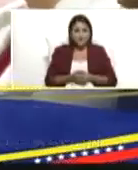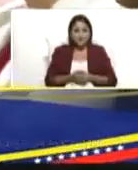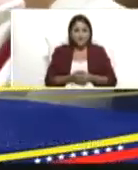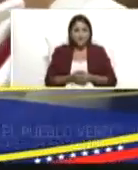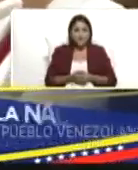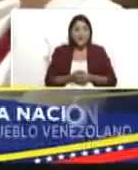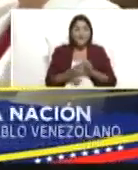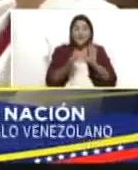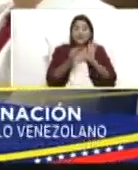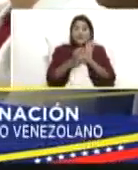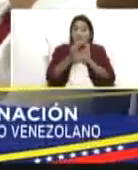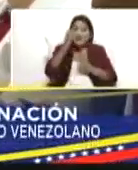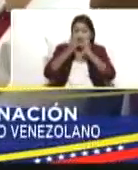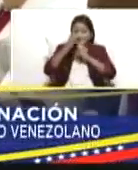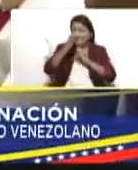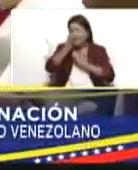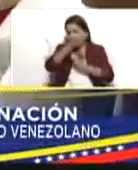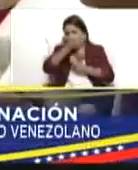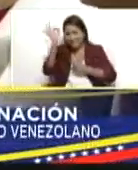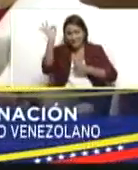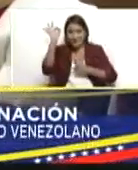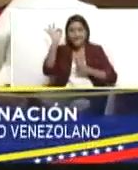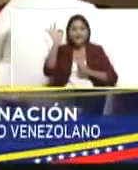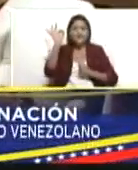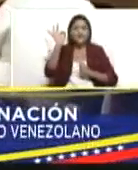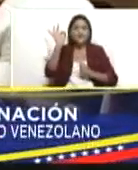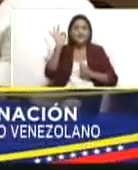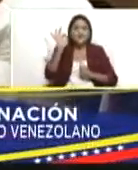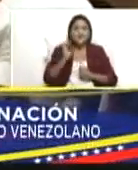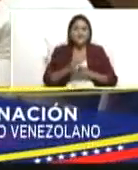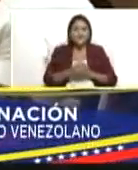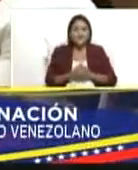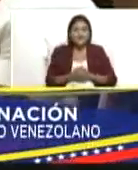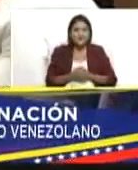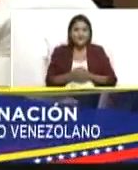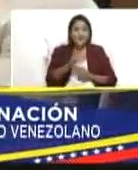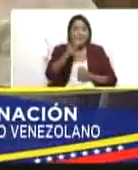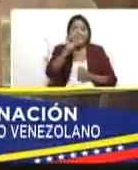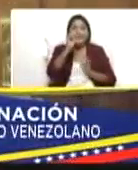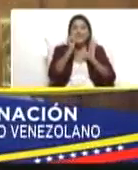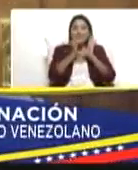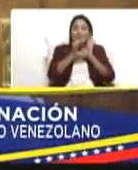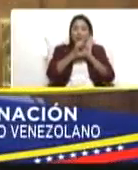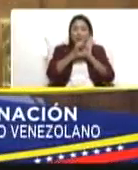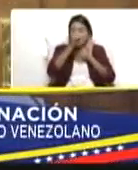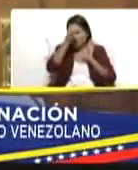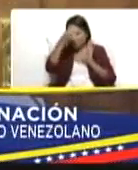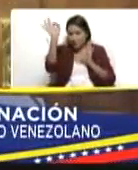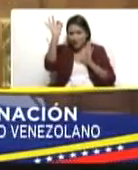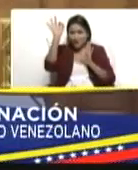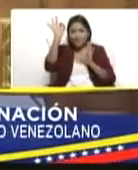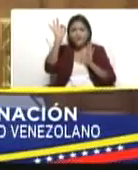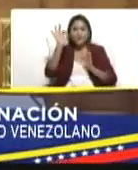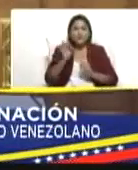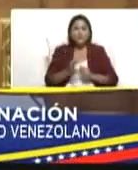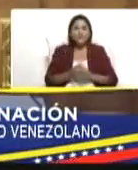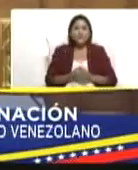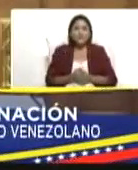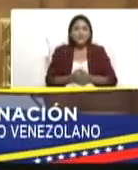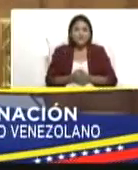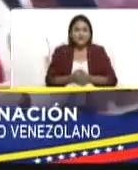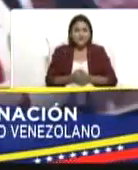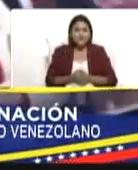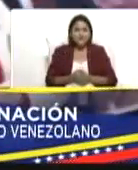examen lo pasé muy bien 20 de 20